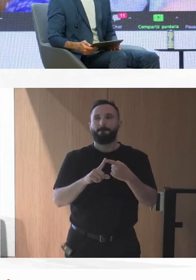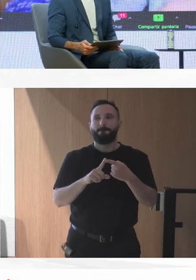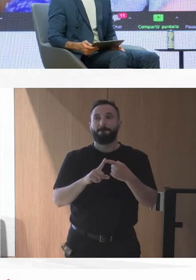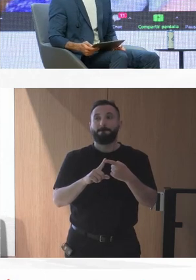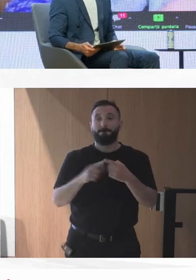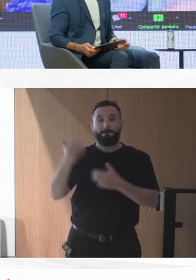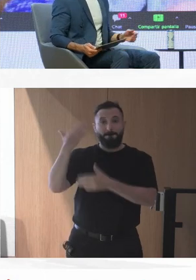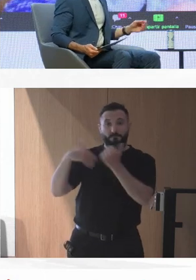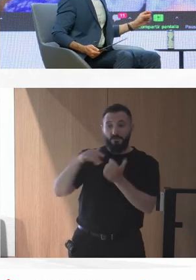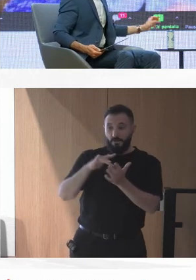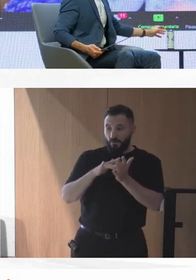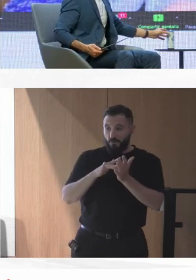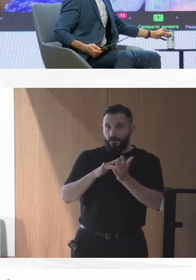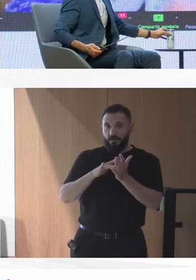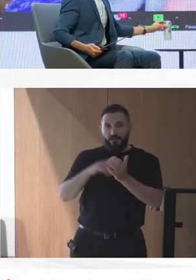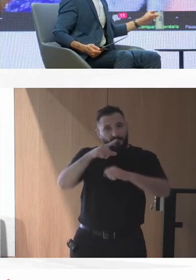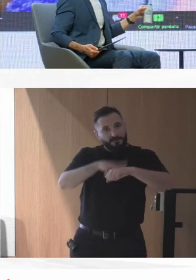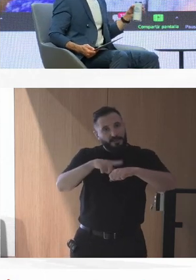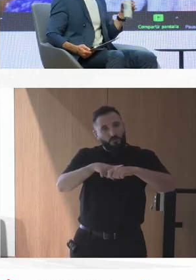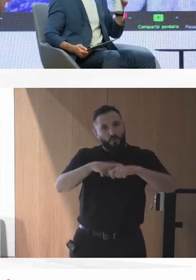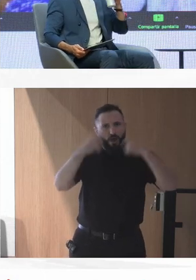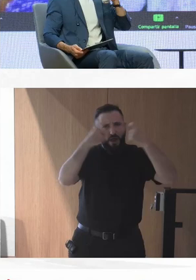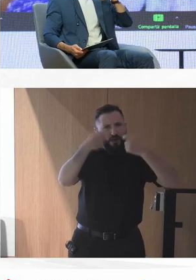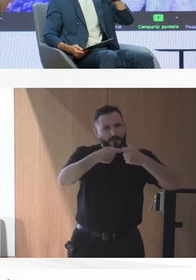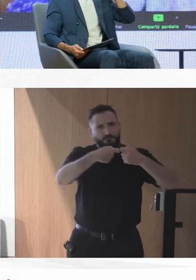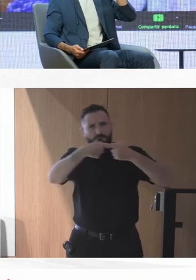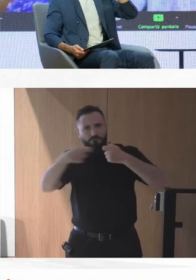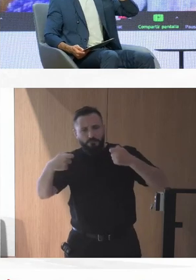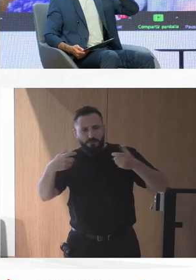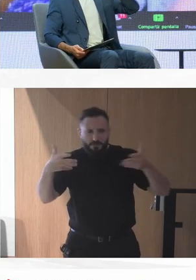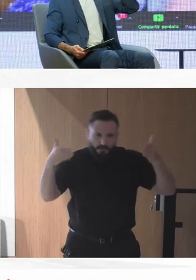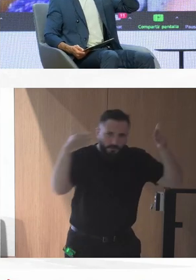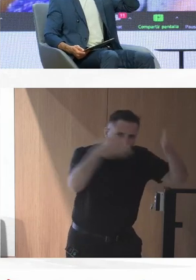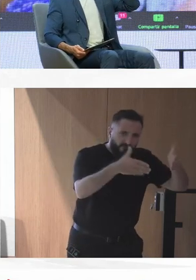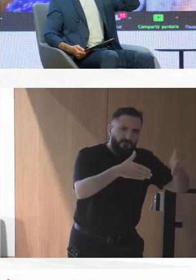estábamos dispuestos a dedicarle ese tiempo y esfuerzo extra. Escuchamos a los especialistas